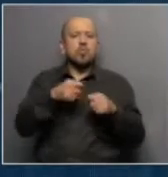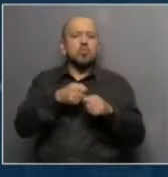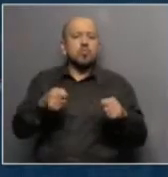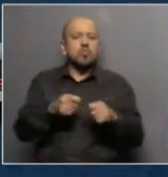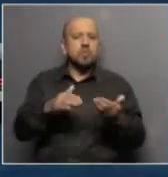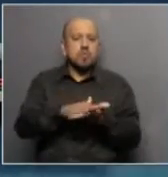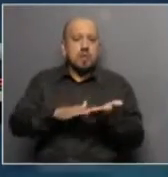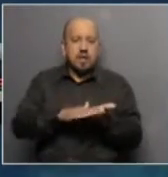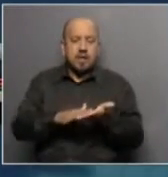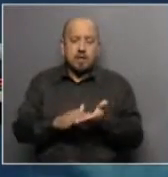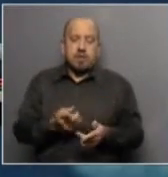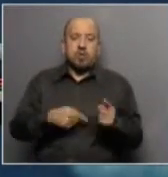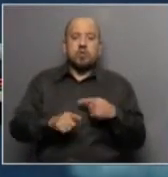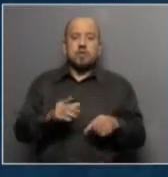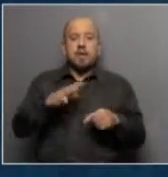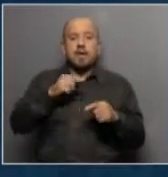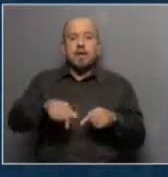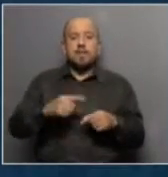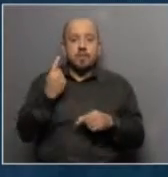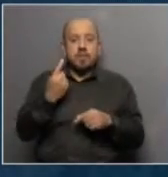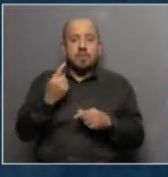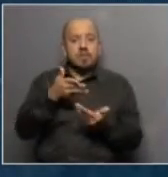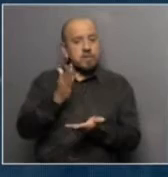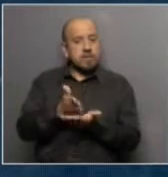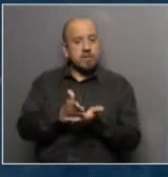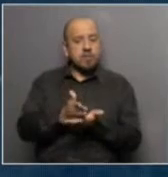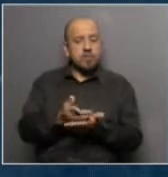básicamente. Exactamente. Sí. Entonces, aquí lo que hay que priorizar es el derecho.